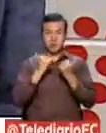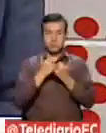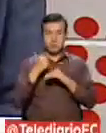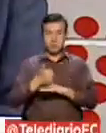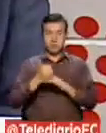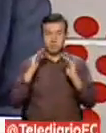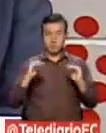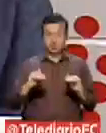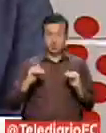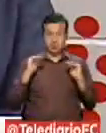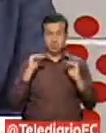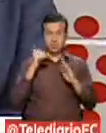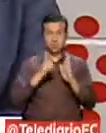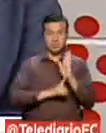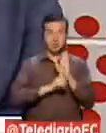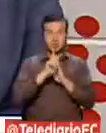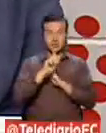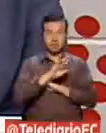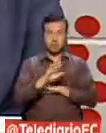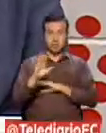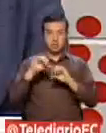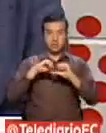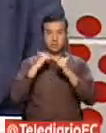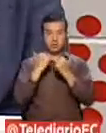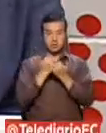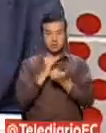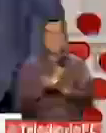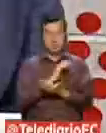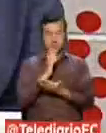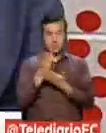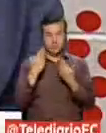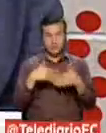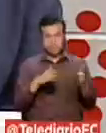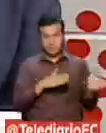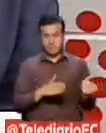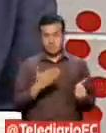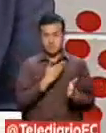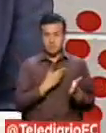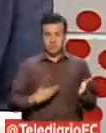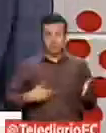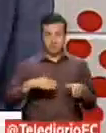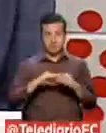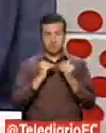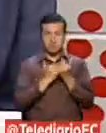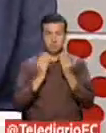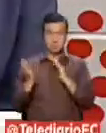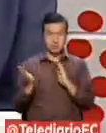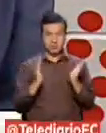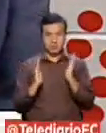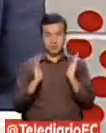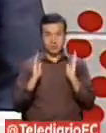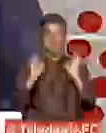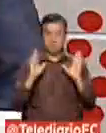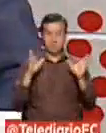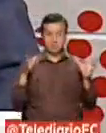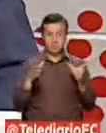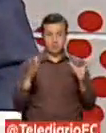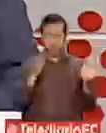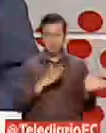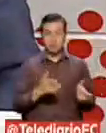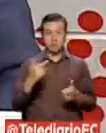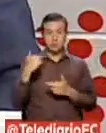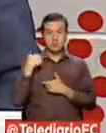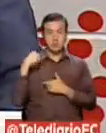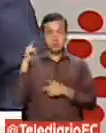Soberanía Alimentaria y Desarrollo de la Asamblea, pero también presidente de la Comisión Ocasional Multipartidista encargada